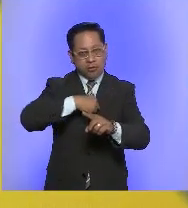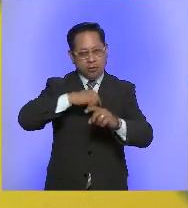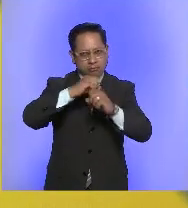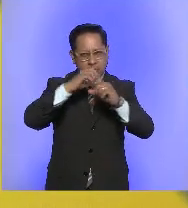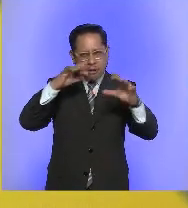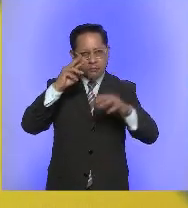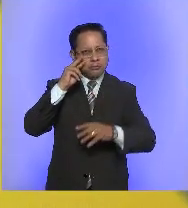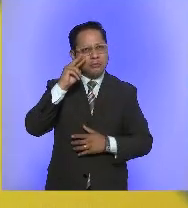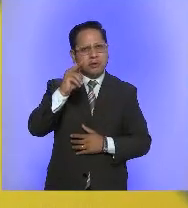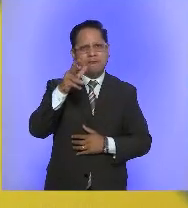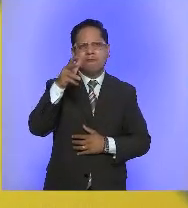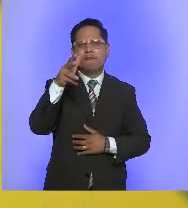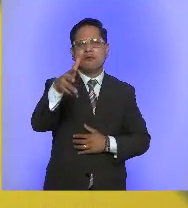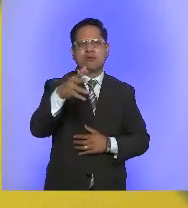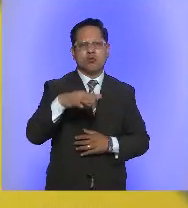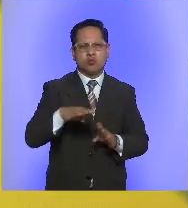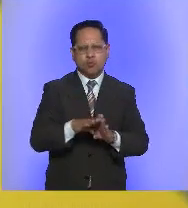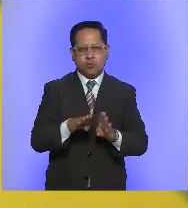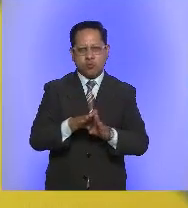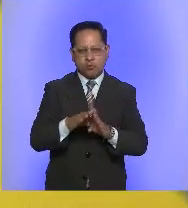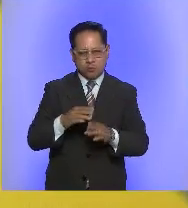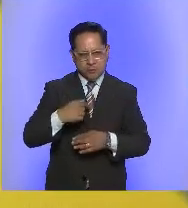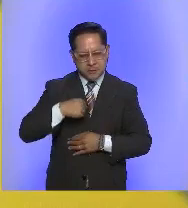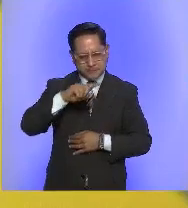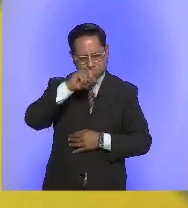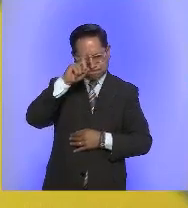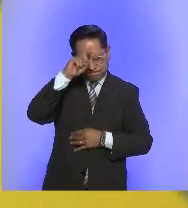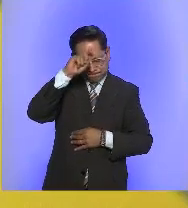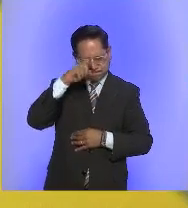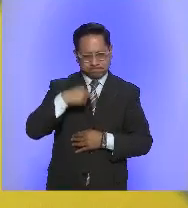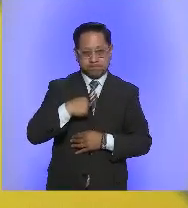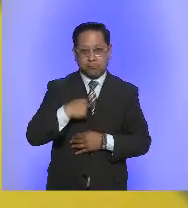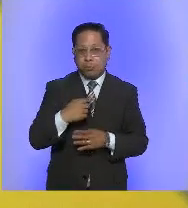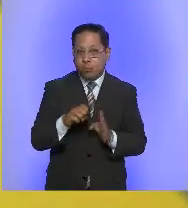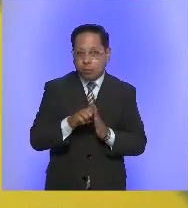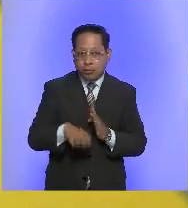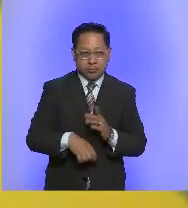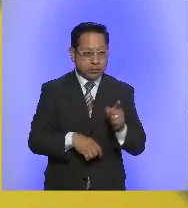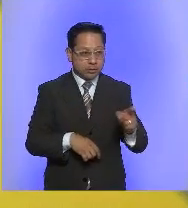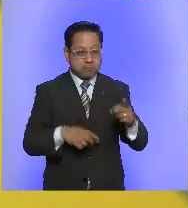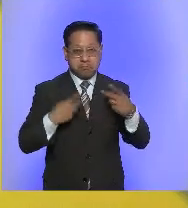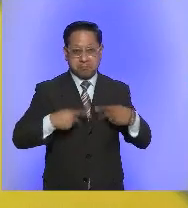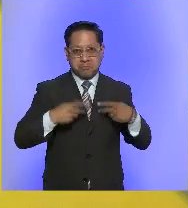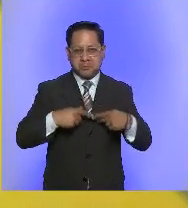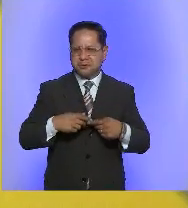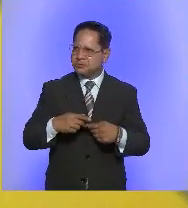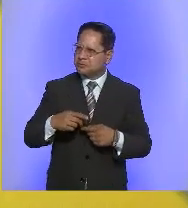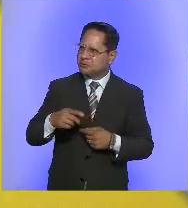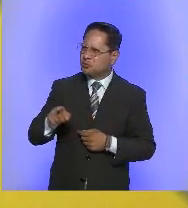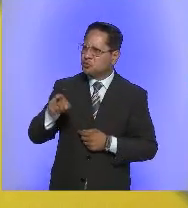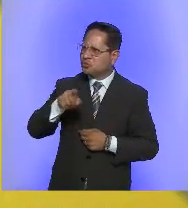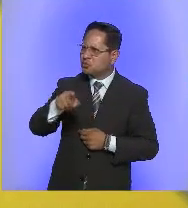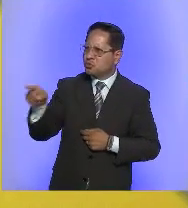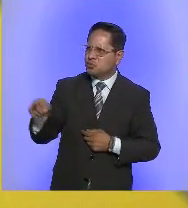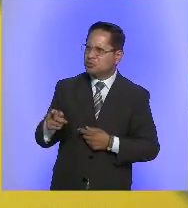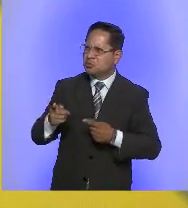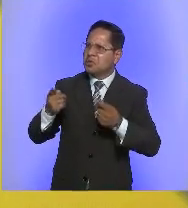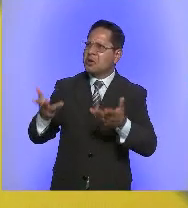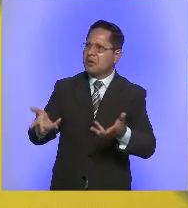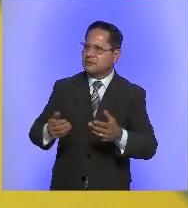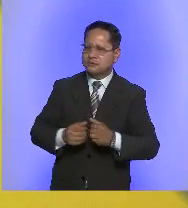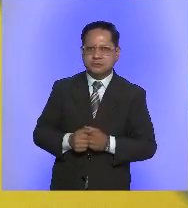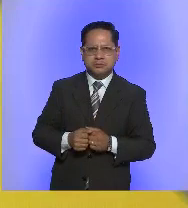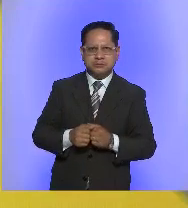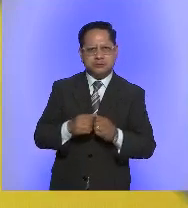cuestionamientos que nos hace la sociedad. Entre ellas, ¿qué estamos haciendo como instituciones para que poder convencer a